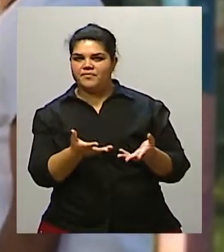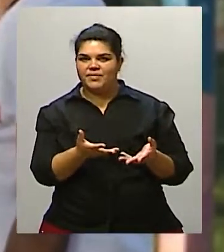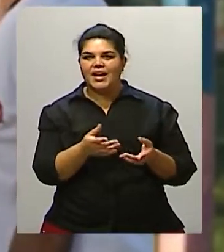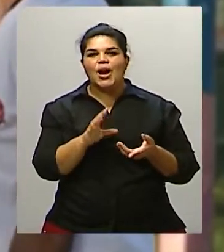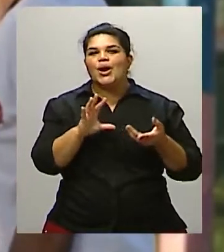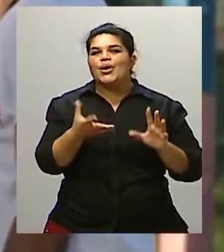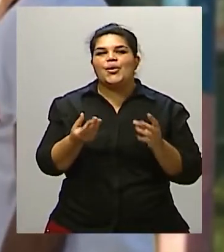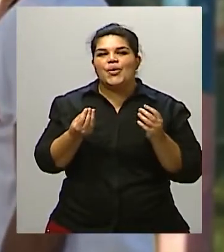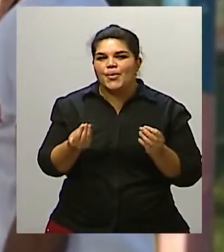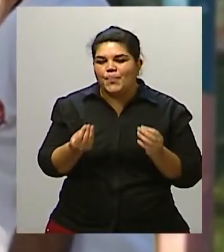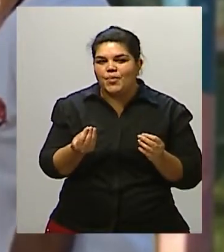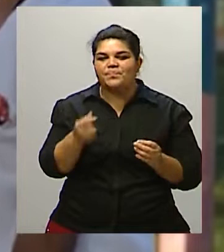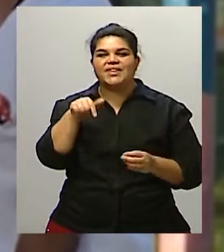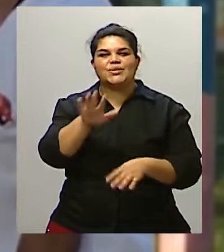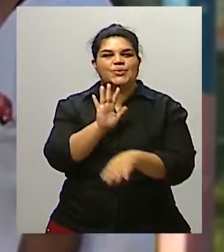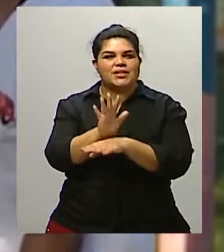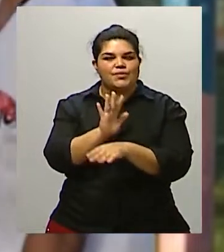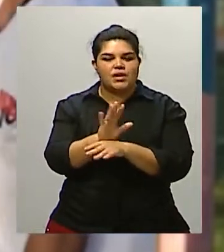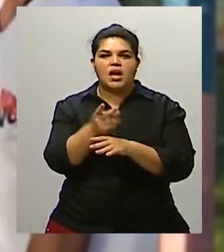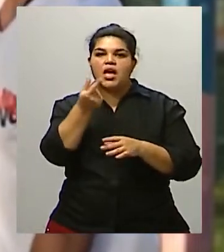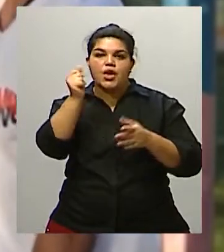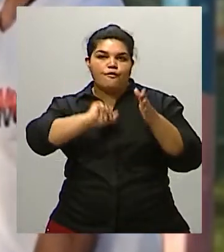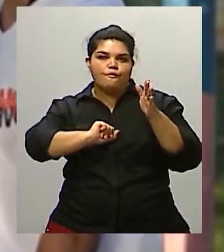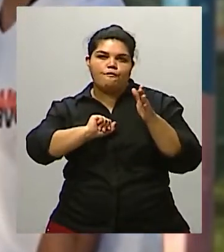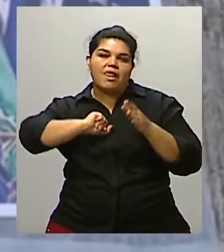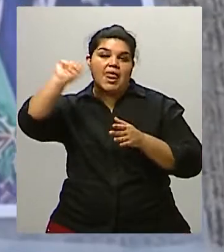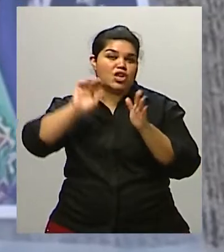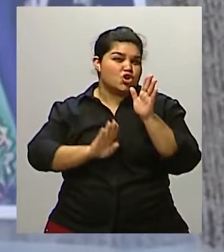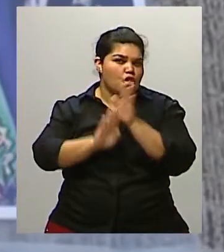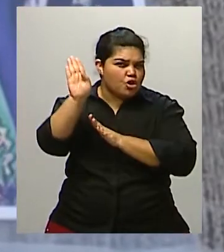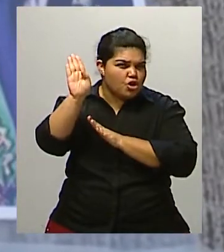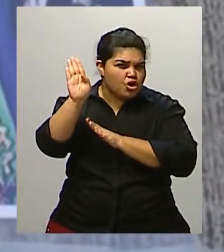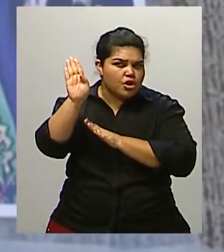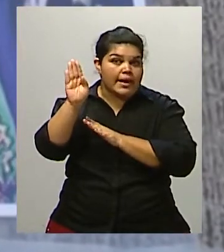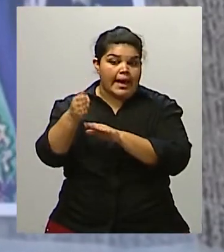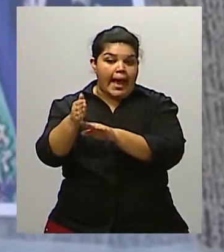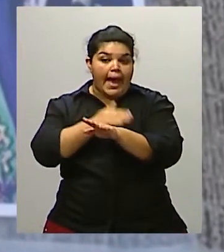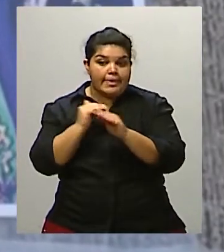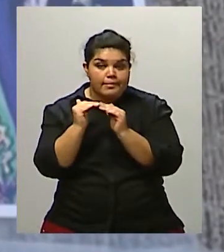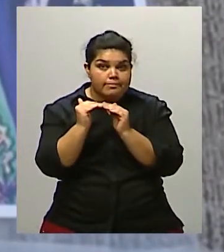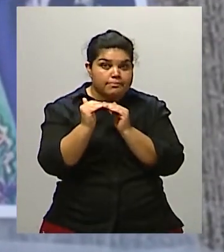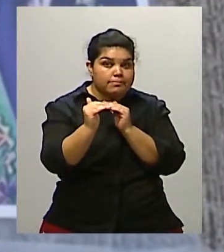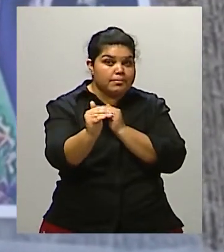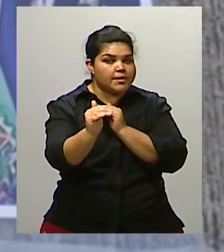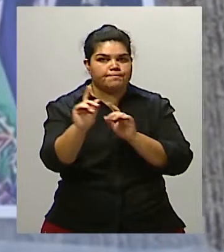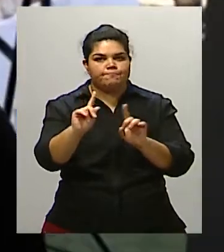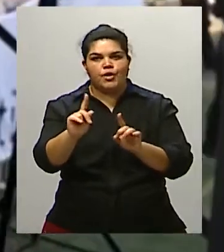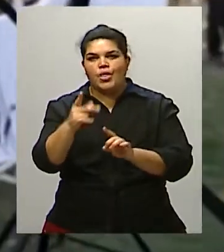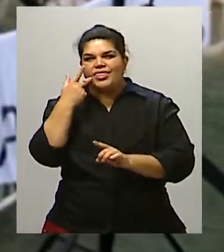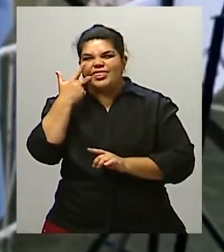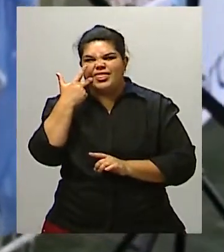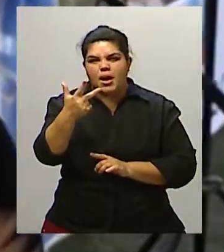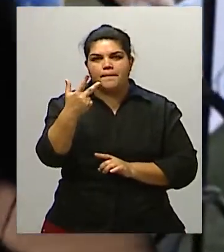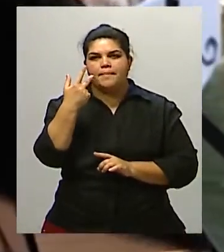Implicaría un salto inflacionario antes de estabilizarse de un 3.000, 4.000%, similar